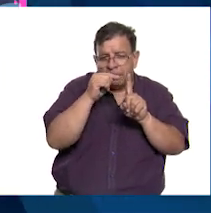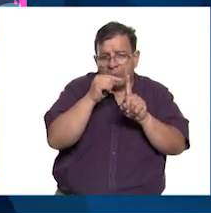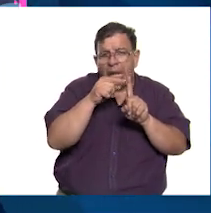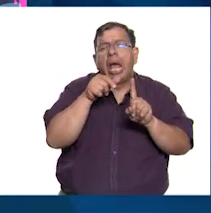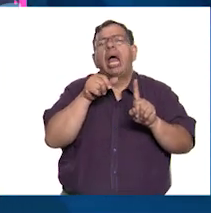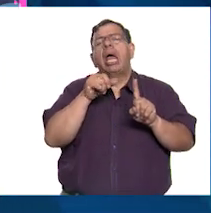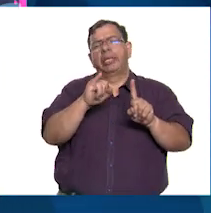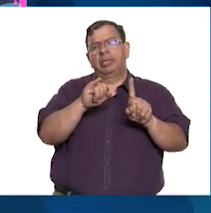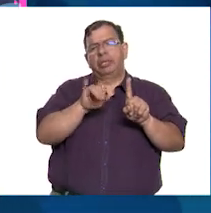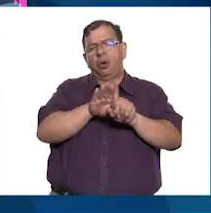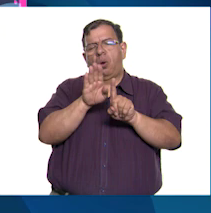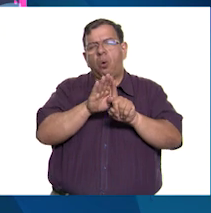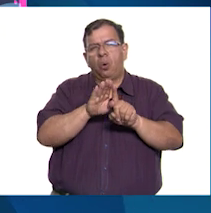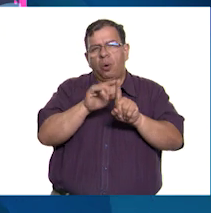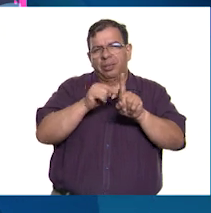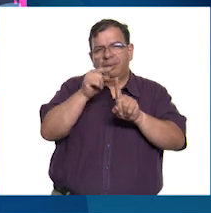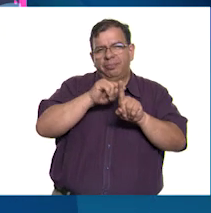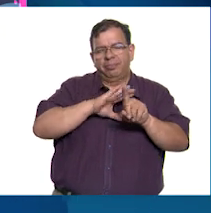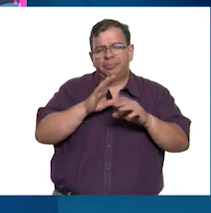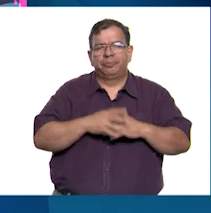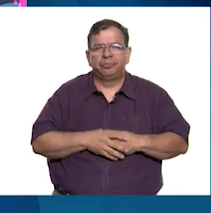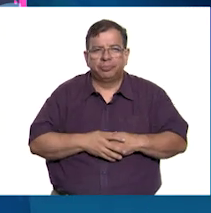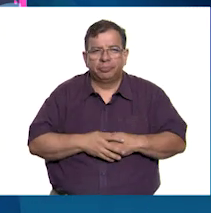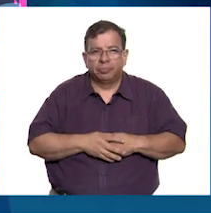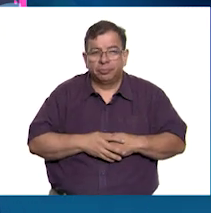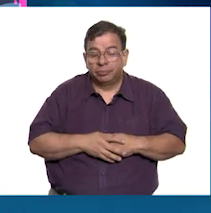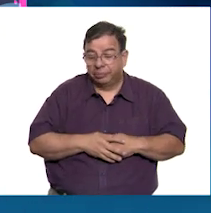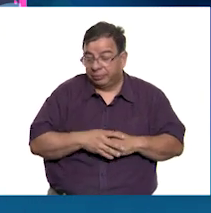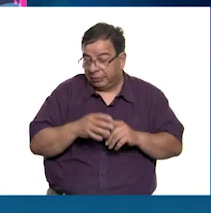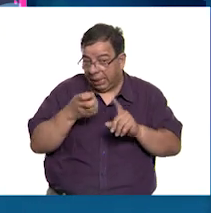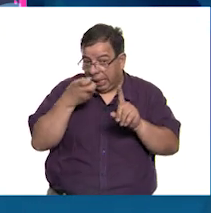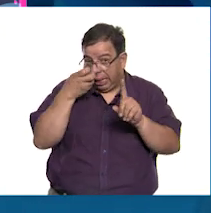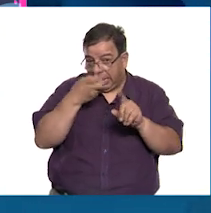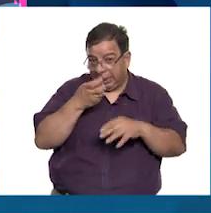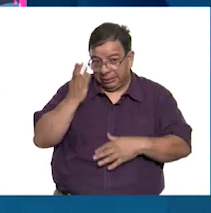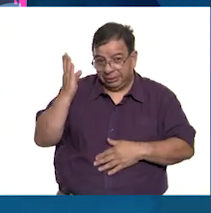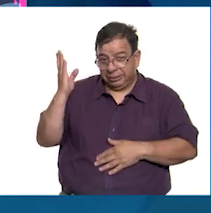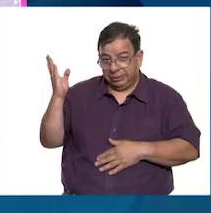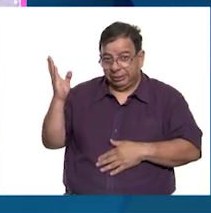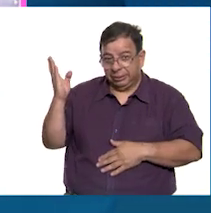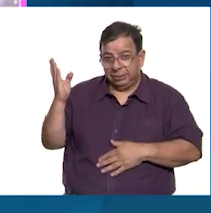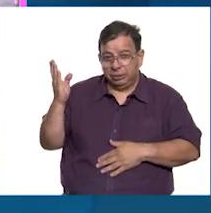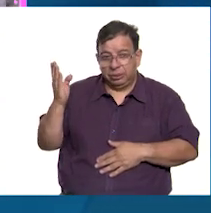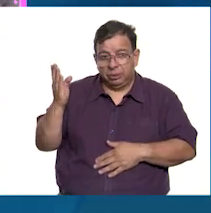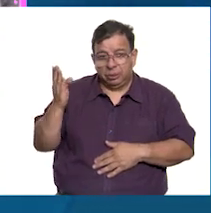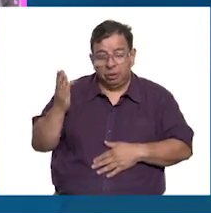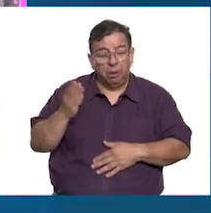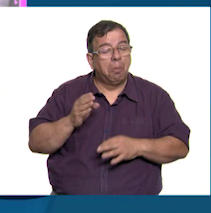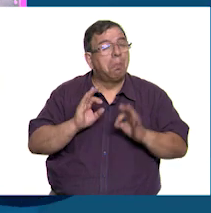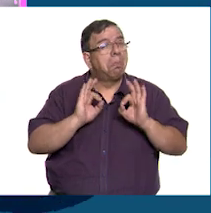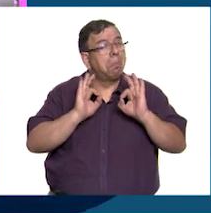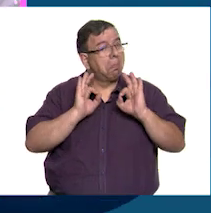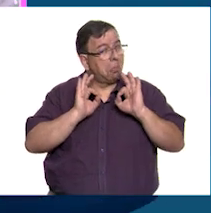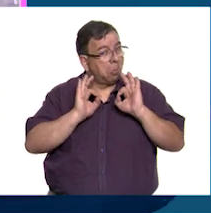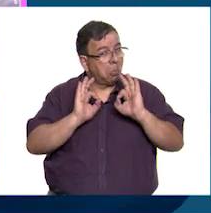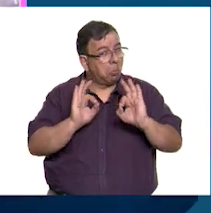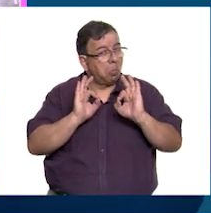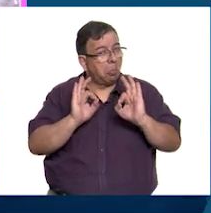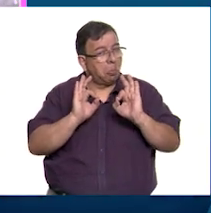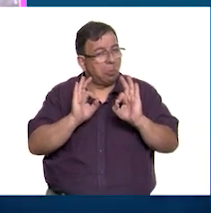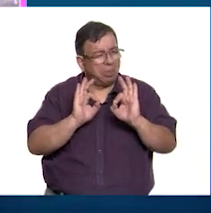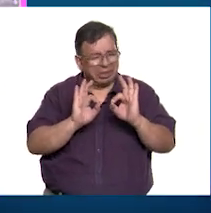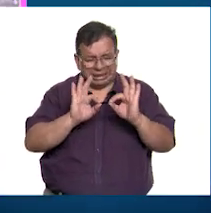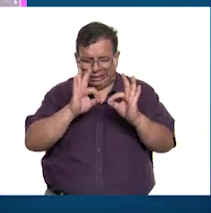y así sé a qué temperatura me encuentro. Este tipo de termómetros son muy buenos porque tienen una